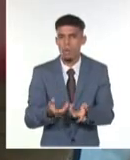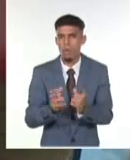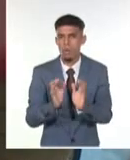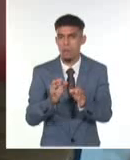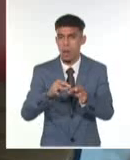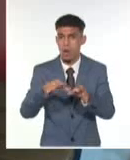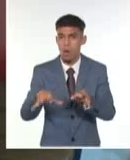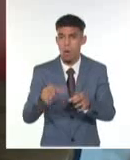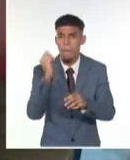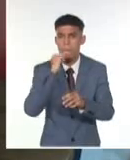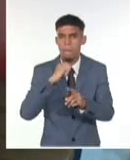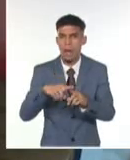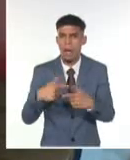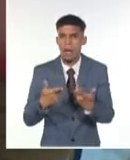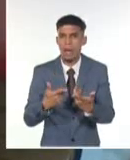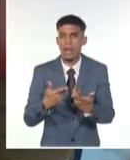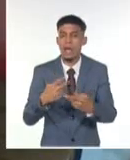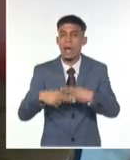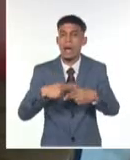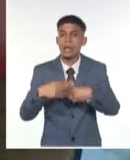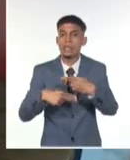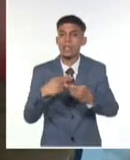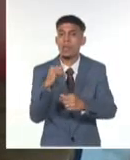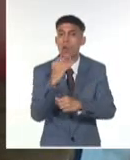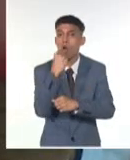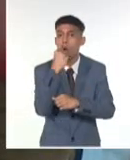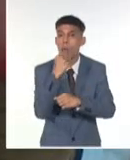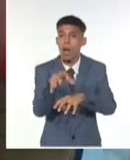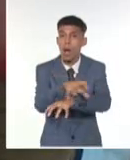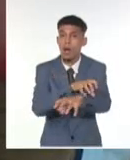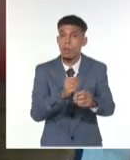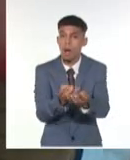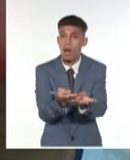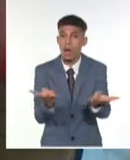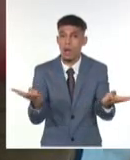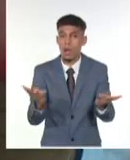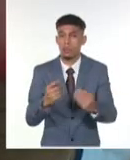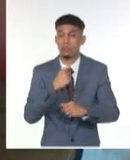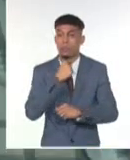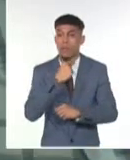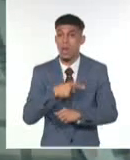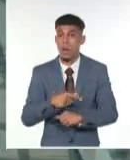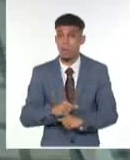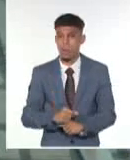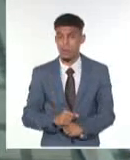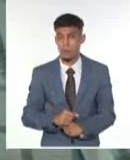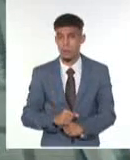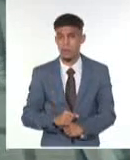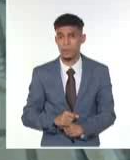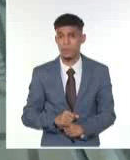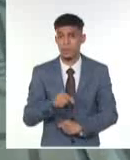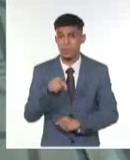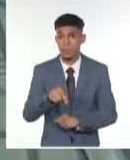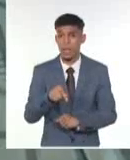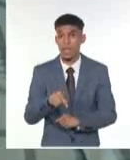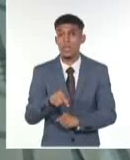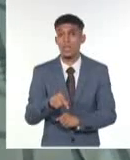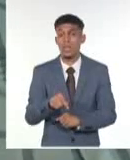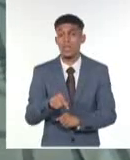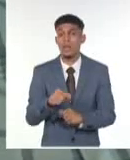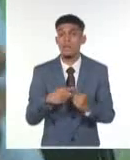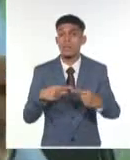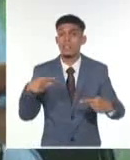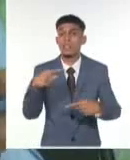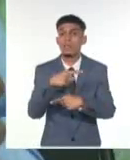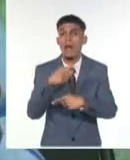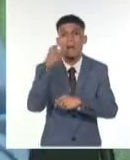los subproductos del arroz, para la producción de la proteína animal. La sierpe es un ejemplo, aquí la ganadería vacuna. Por eso